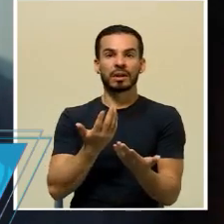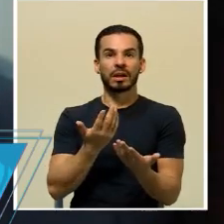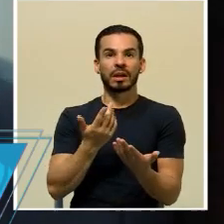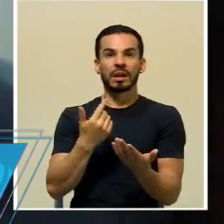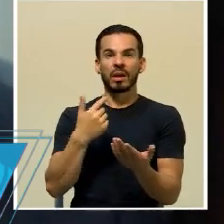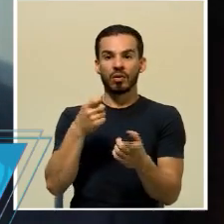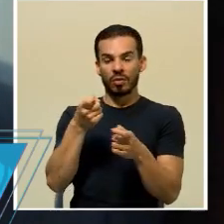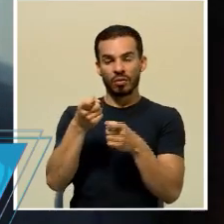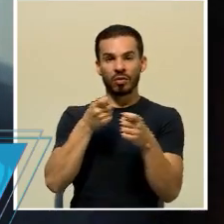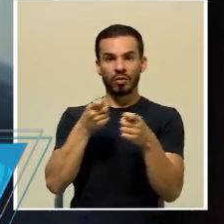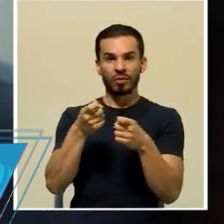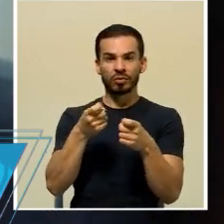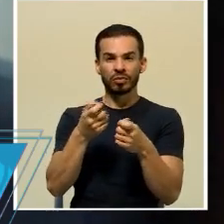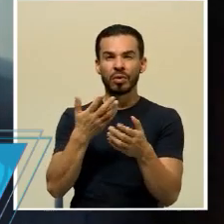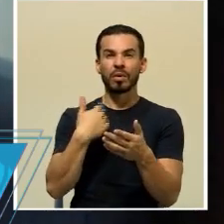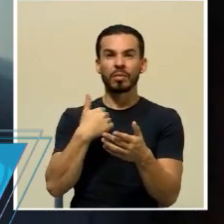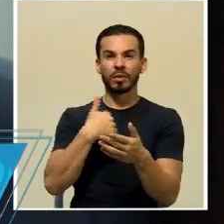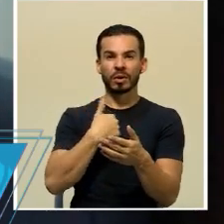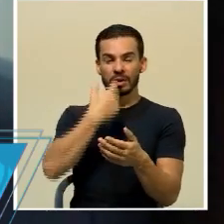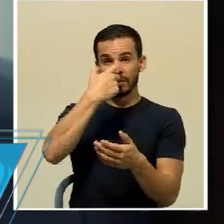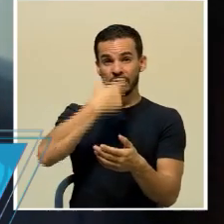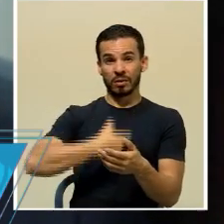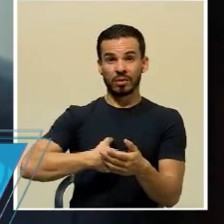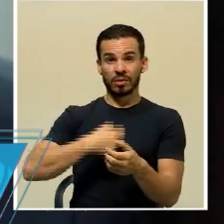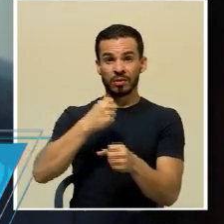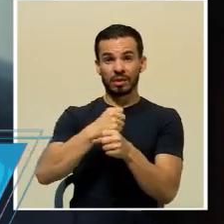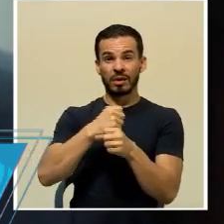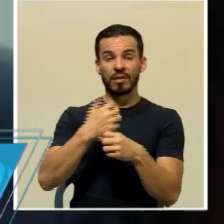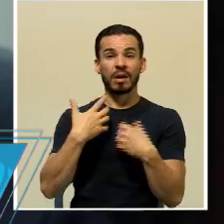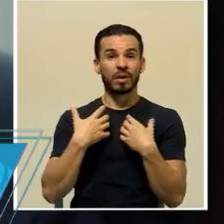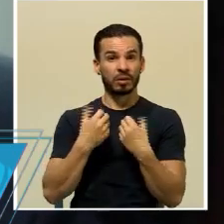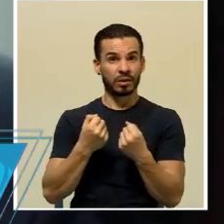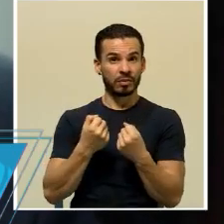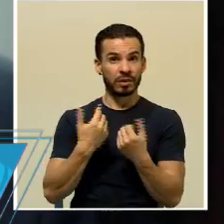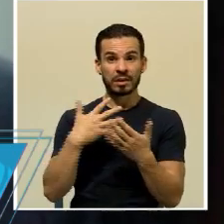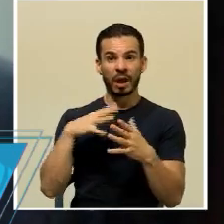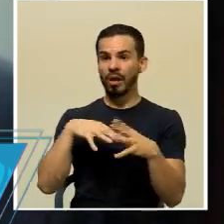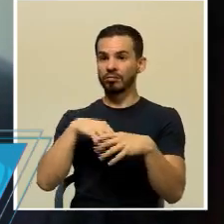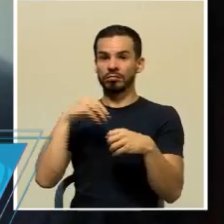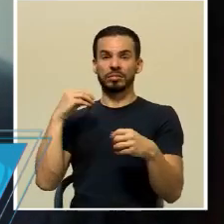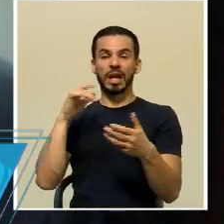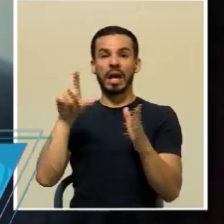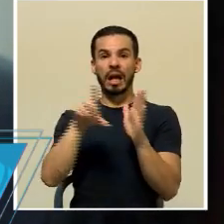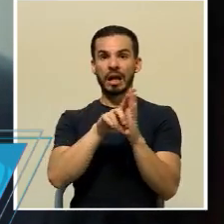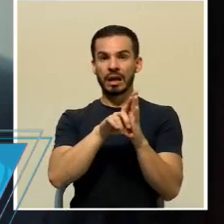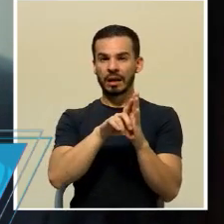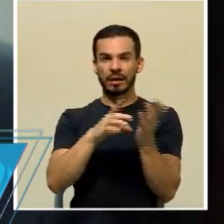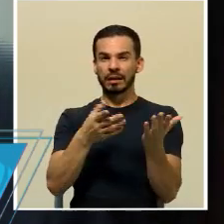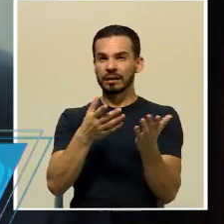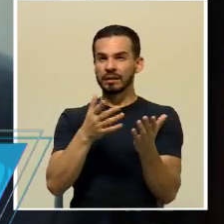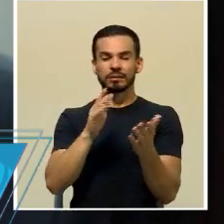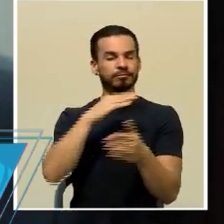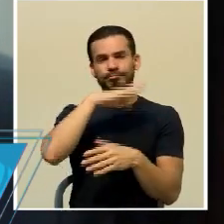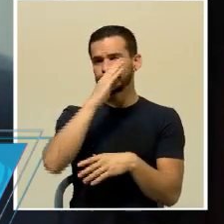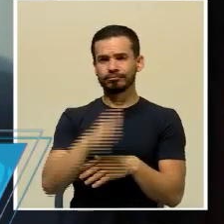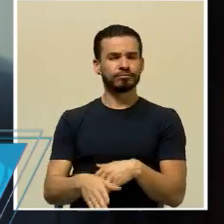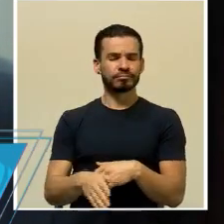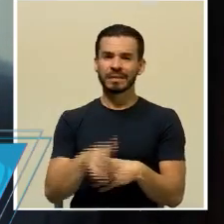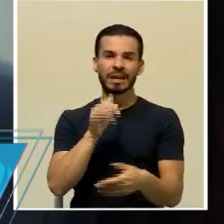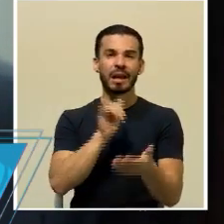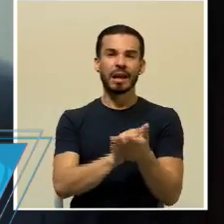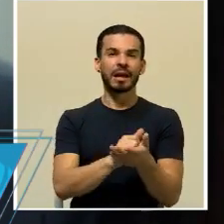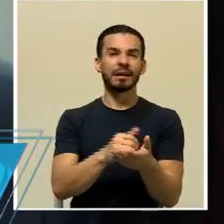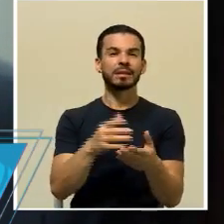inmediatamente un control, porque yo soy un funcionario de confianza, estoy sustraído a la legislación. Mire, jamás.